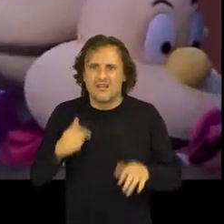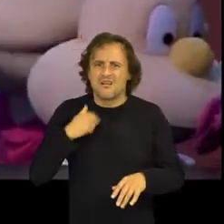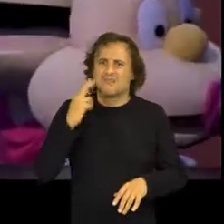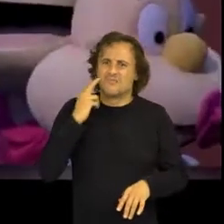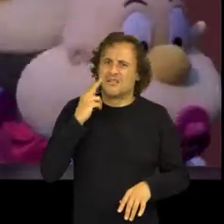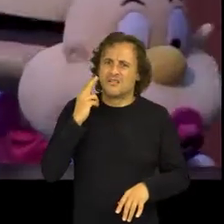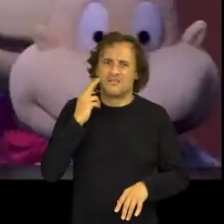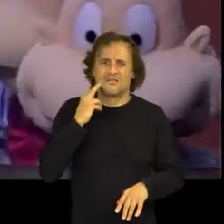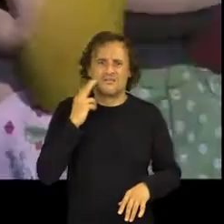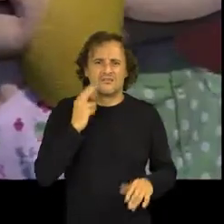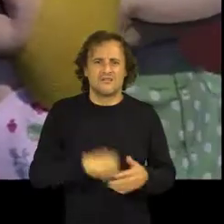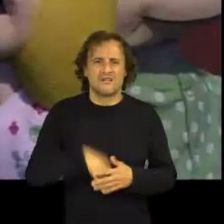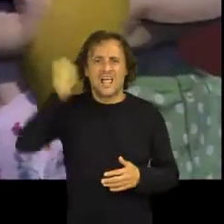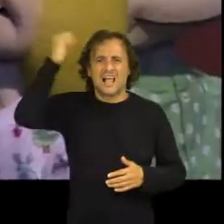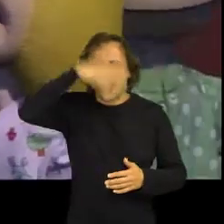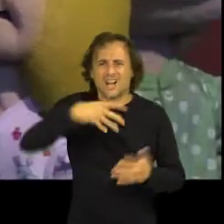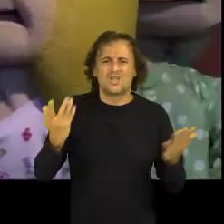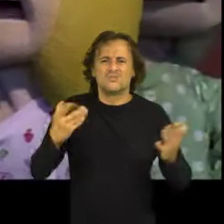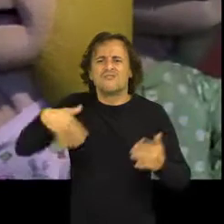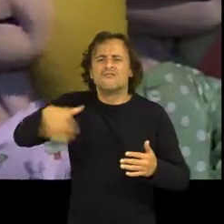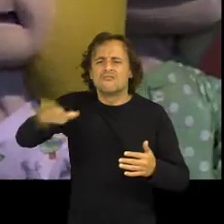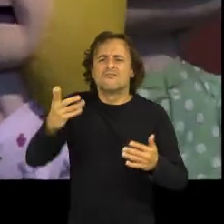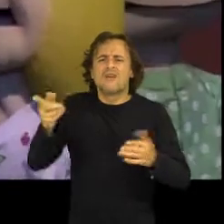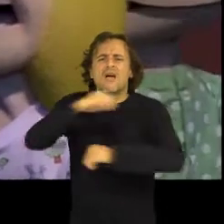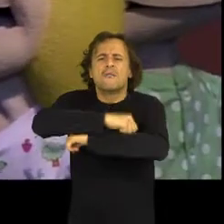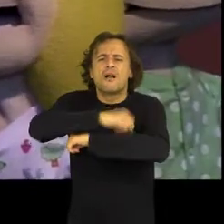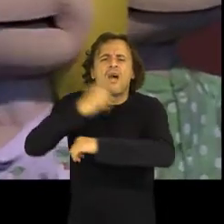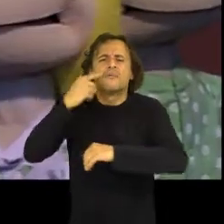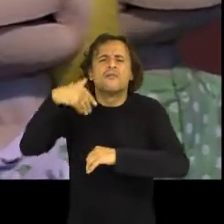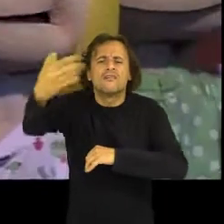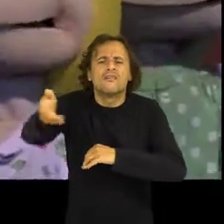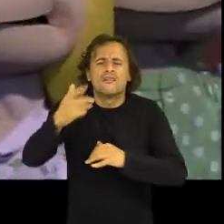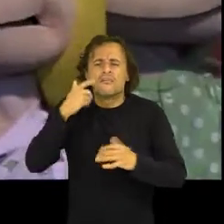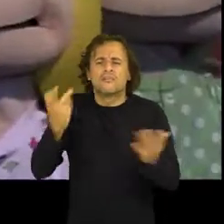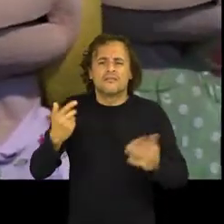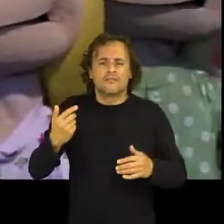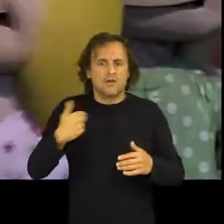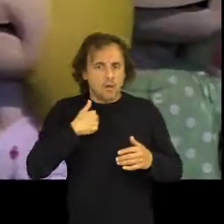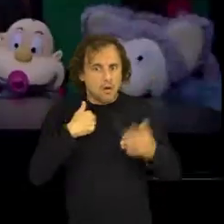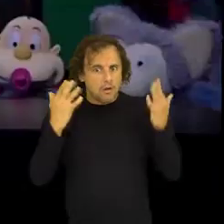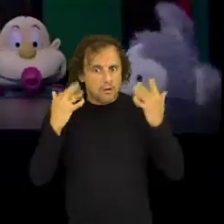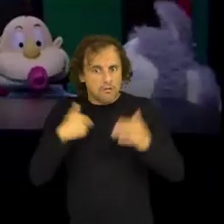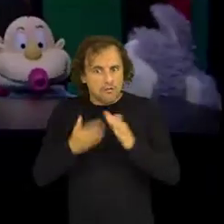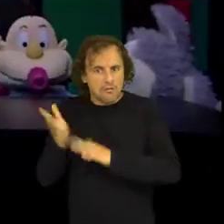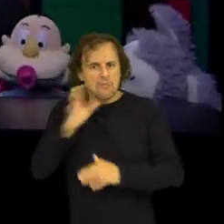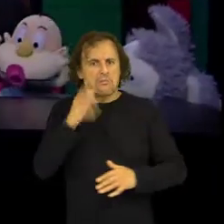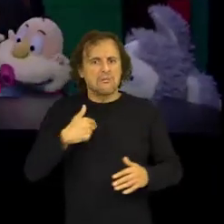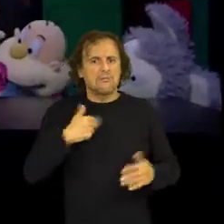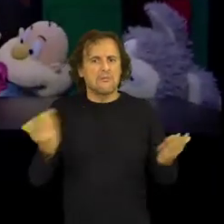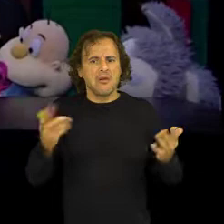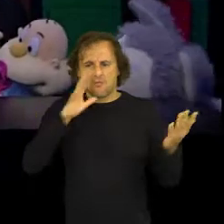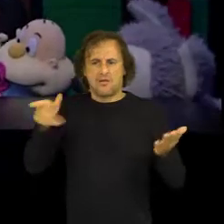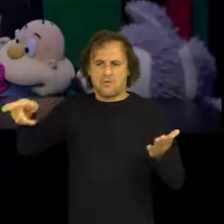Teño medo. Carlos, mira se está no balcón. No balcón? Por que teño que ir eu? Porque é o